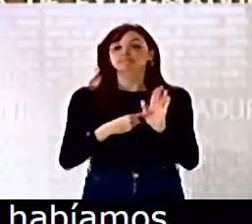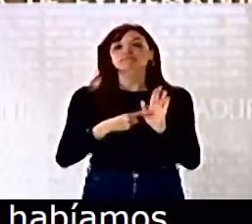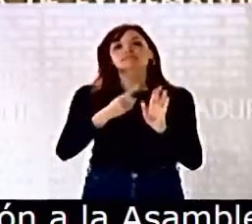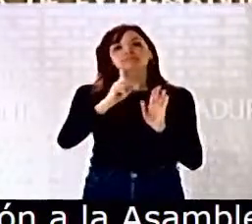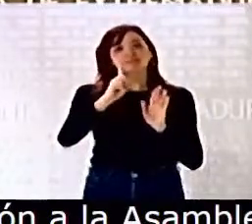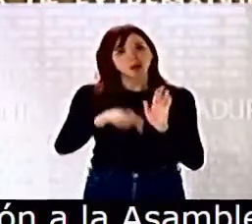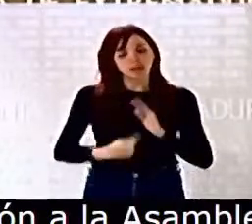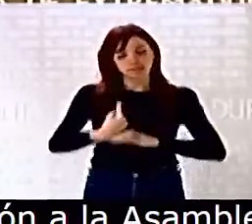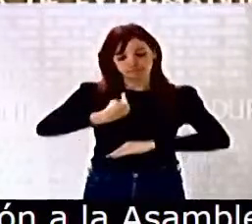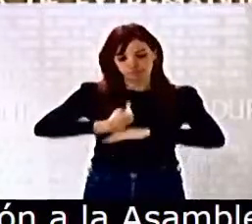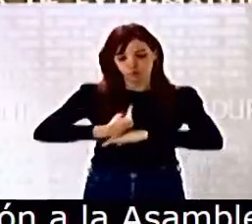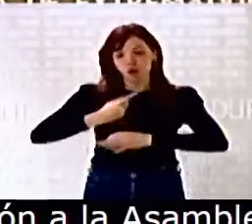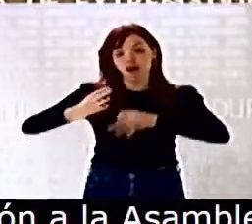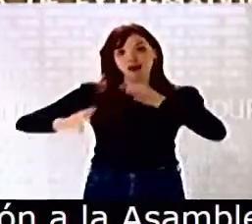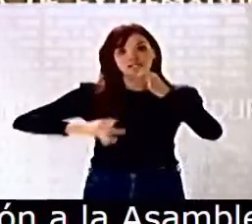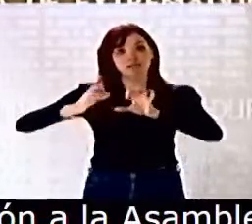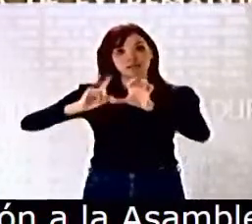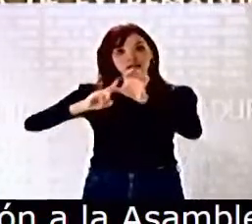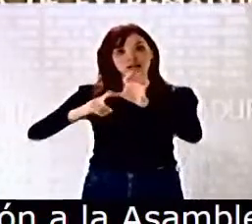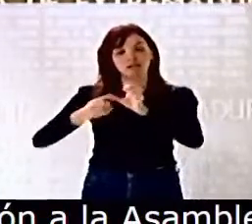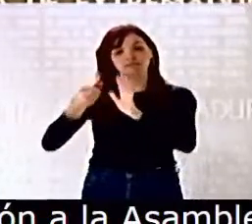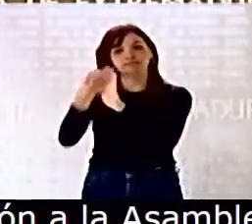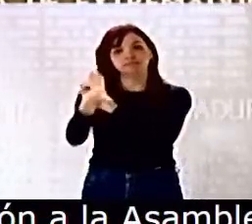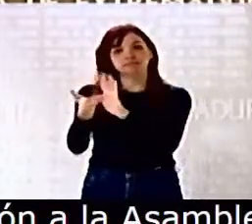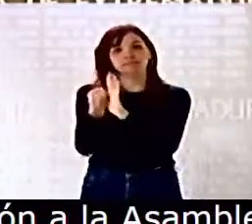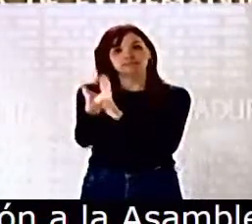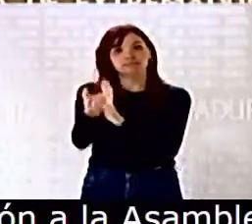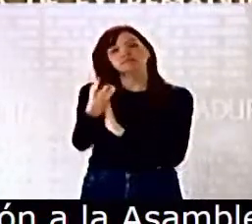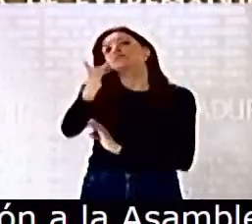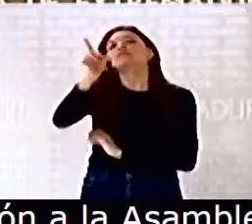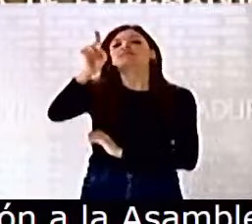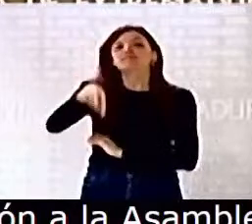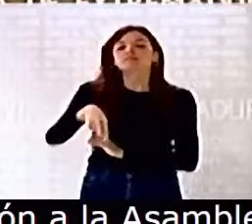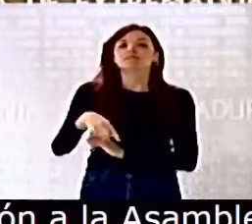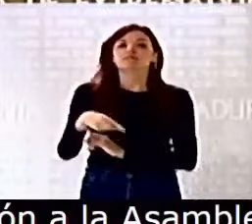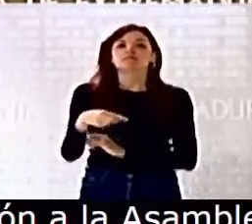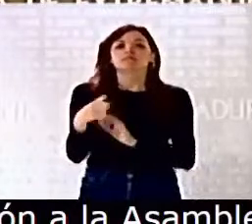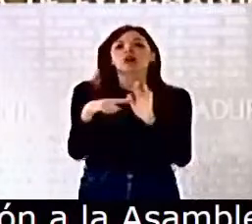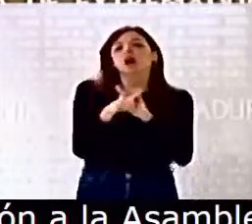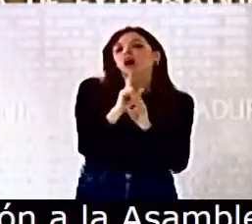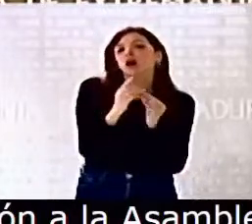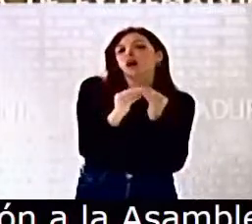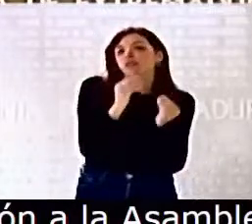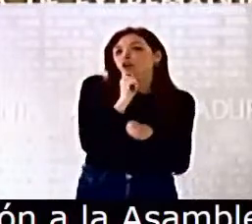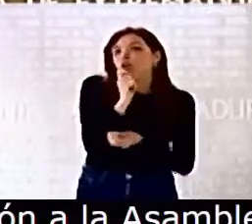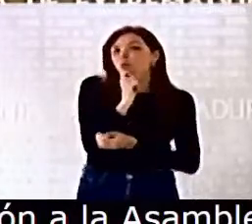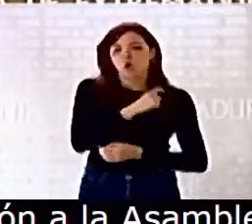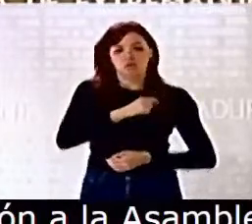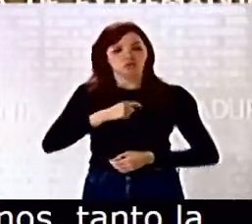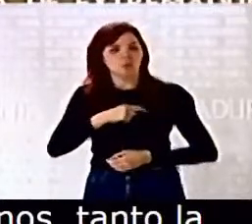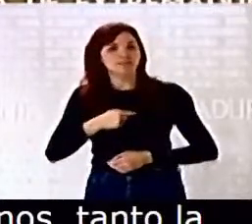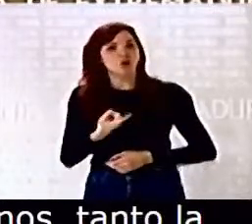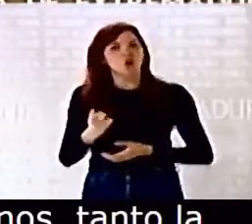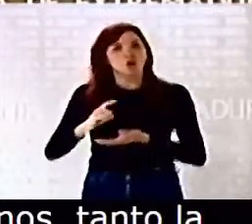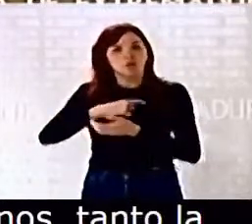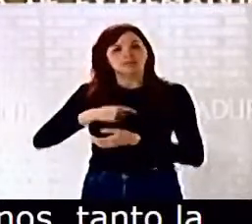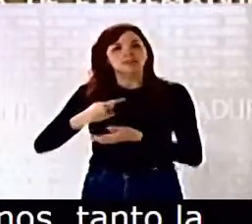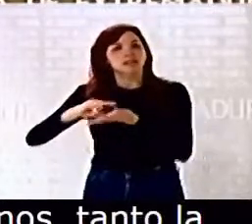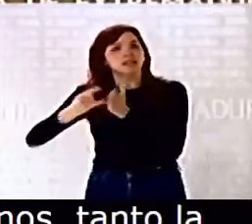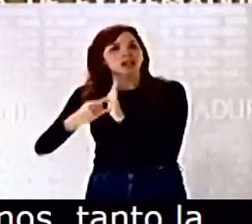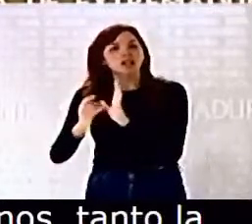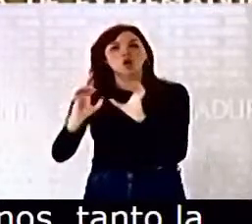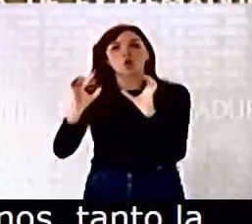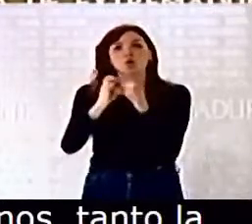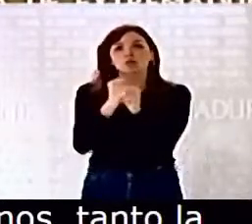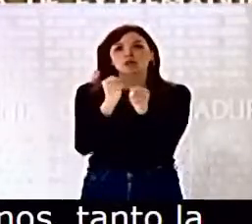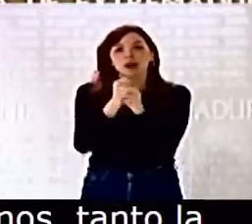Extremadura de los desarrollos de los distintos órganos, tanto la Comisión como el Comité Técnico, como en su caso los grupos